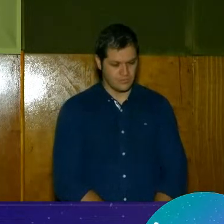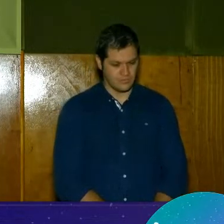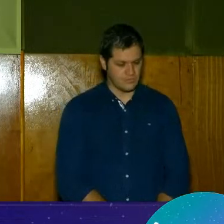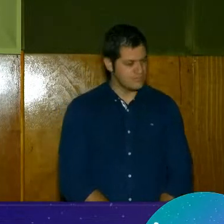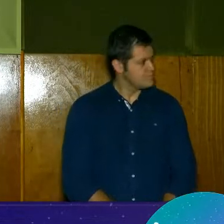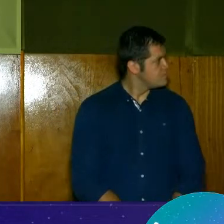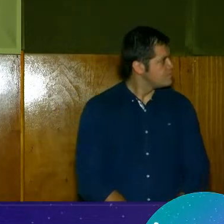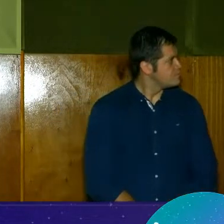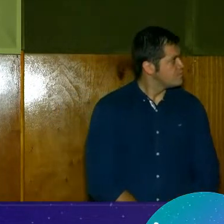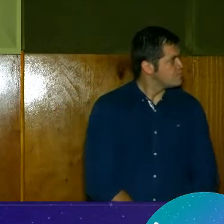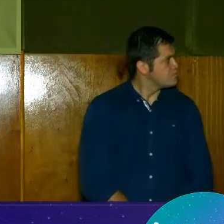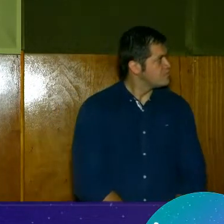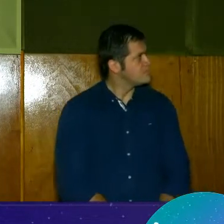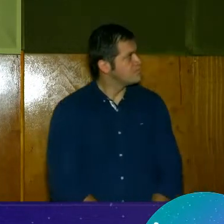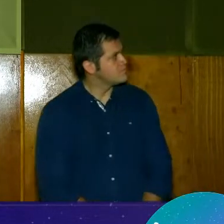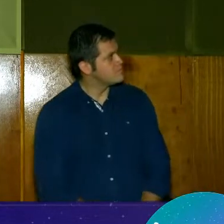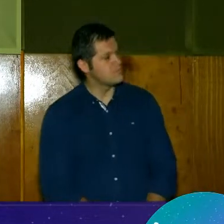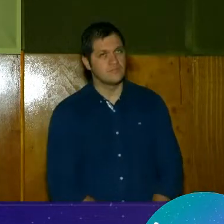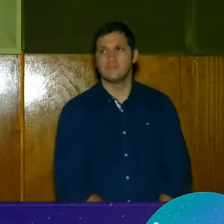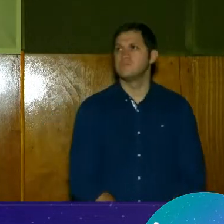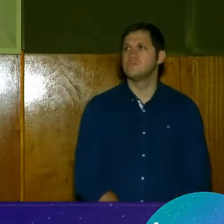se publicó esta semana